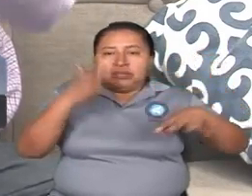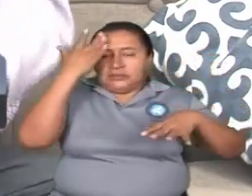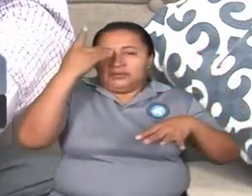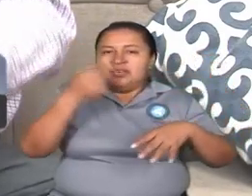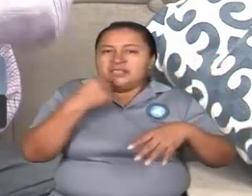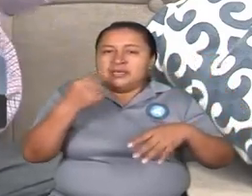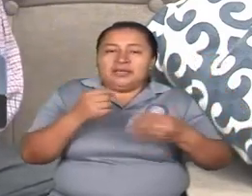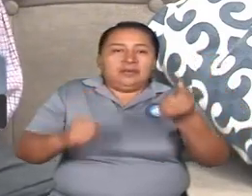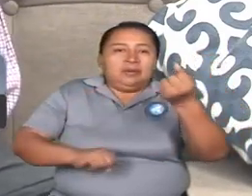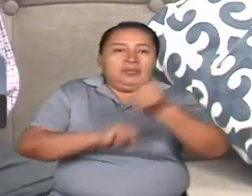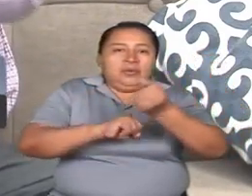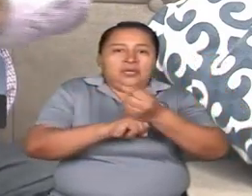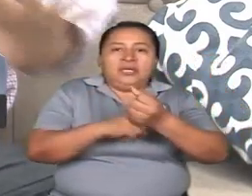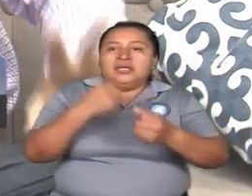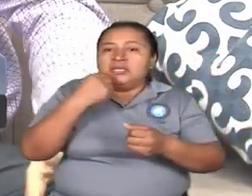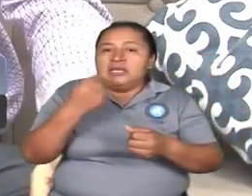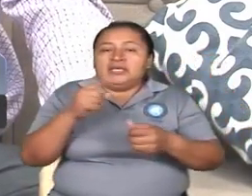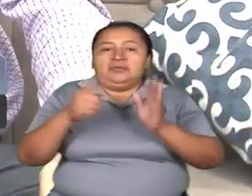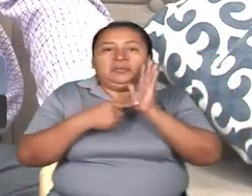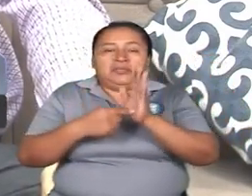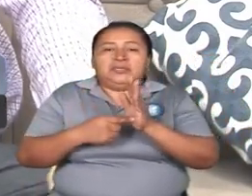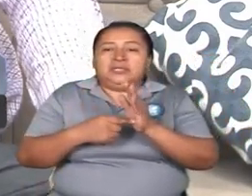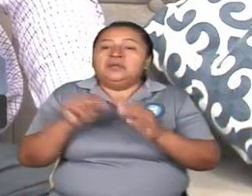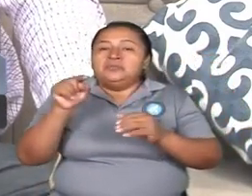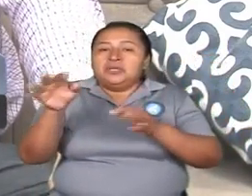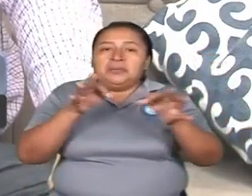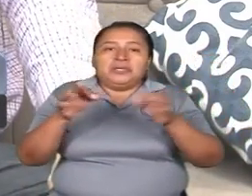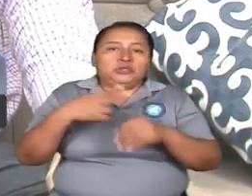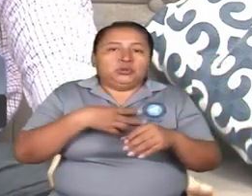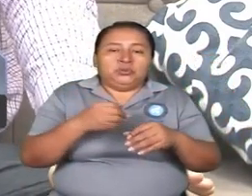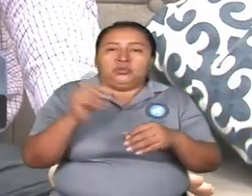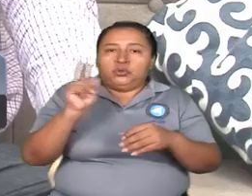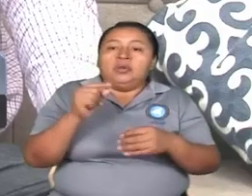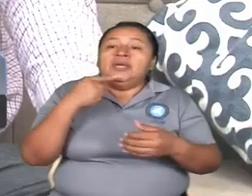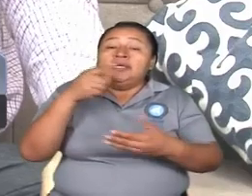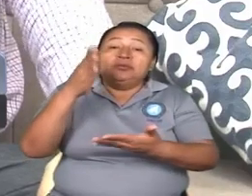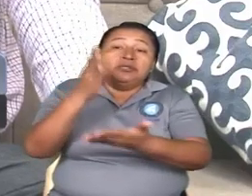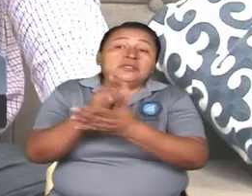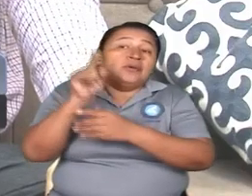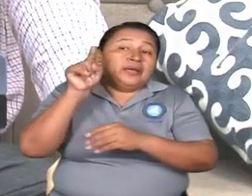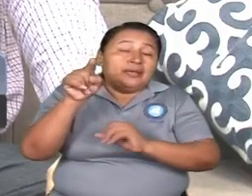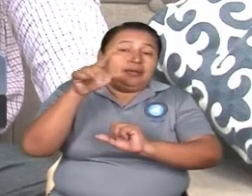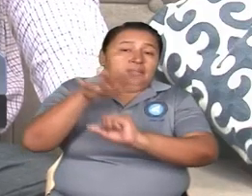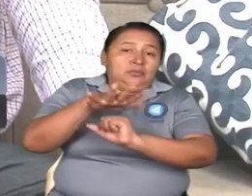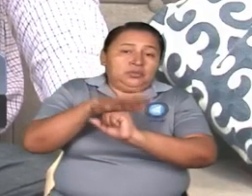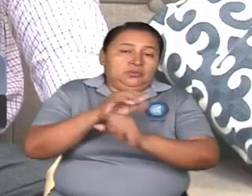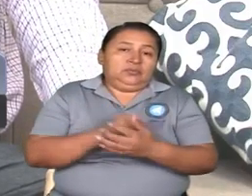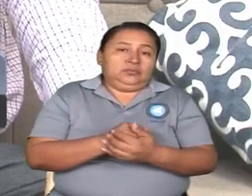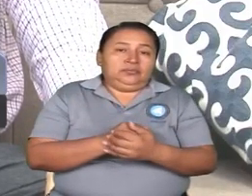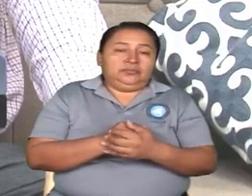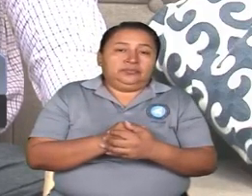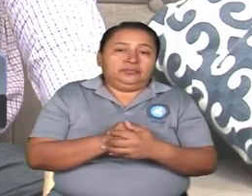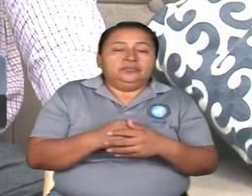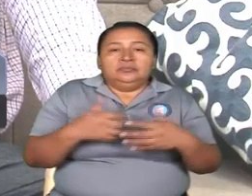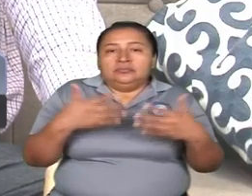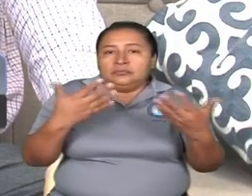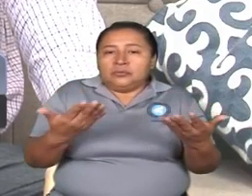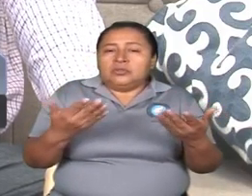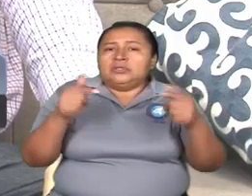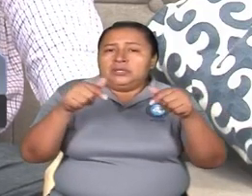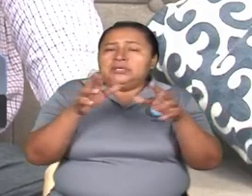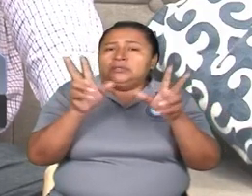a respaldar y quién iba a presentar un voto razonado. Eso se decidió en la comisión. Entonces,